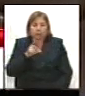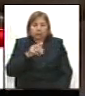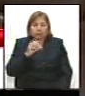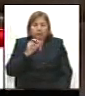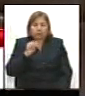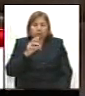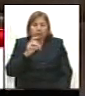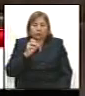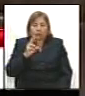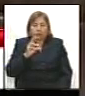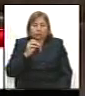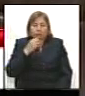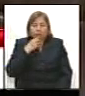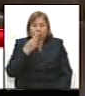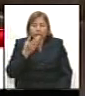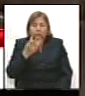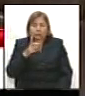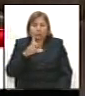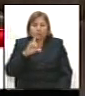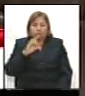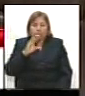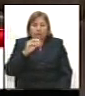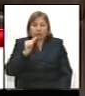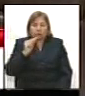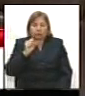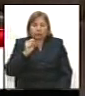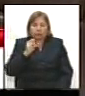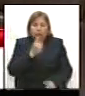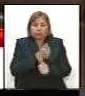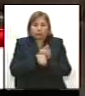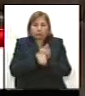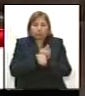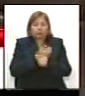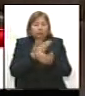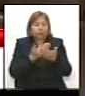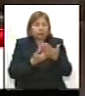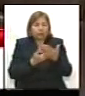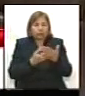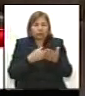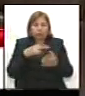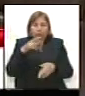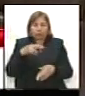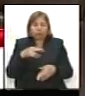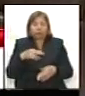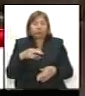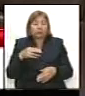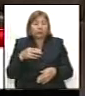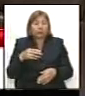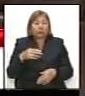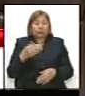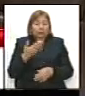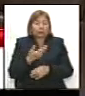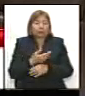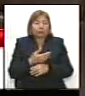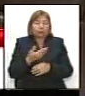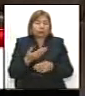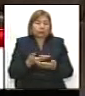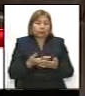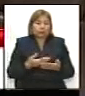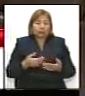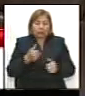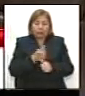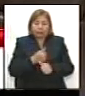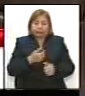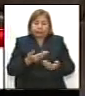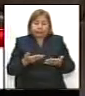en la provincia de Lucanas, departamento de Ayacucho, en el Plan Estratégico Regional de Turismo PERTUR del Gobierno Regional de Ayacucho.